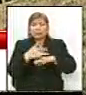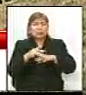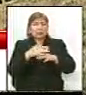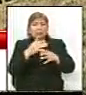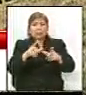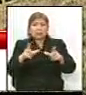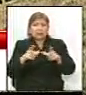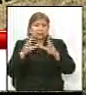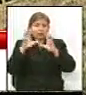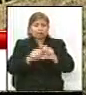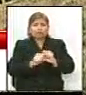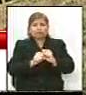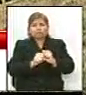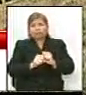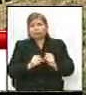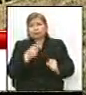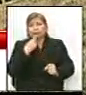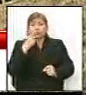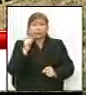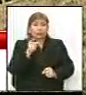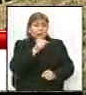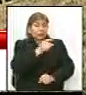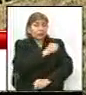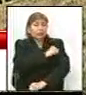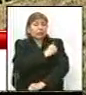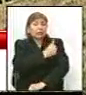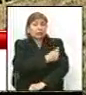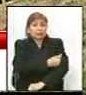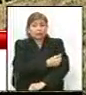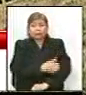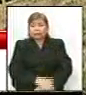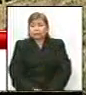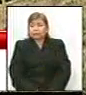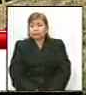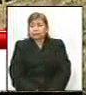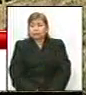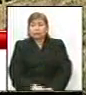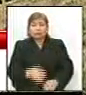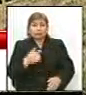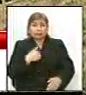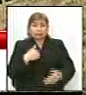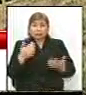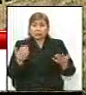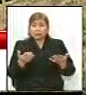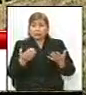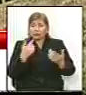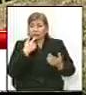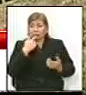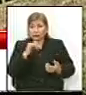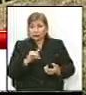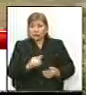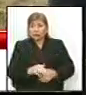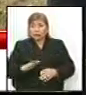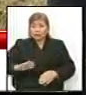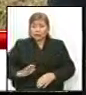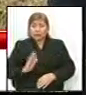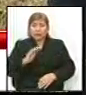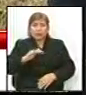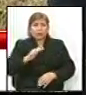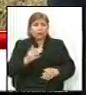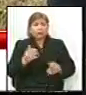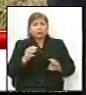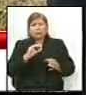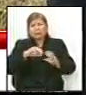Pachayo, Escapamuraniku, Chaime, señores autoridades, Ari Kay, Carretera con Kachkanya, Código